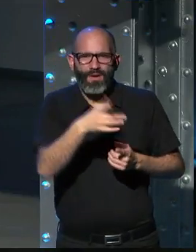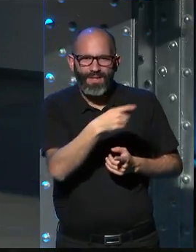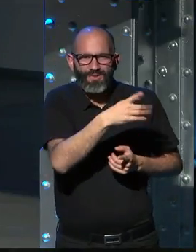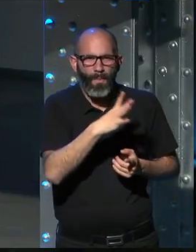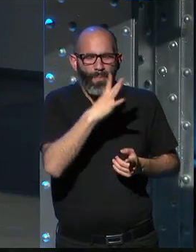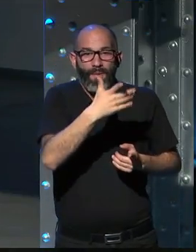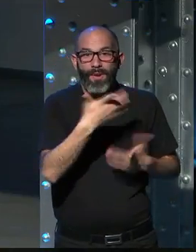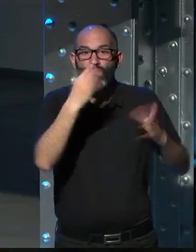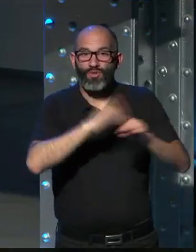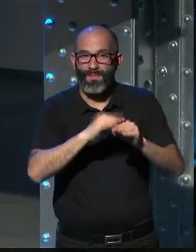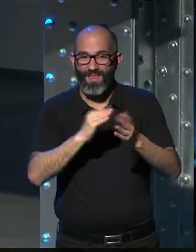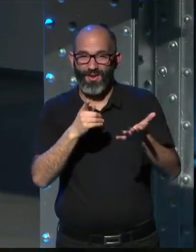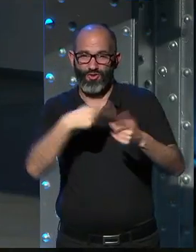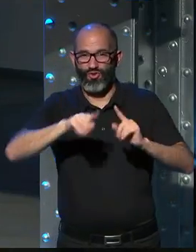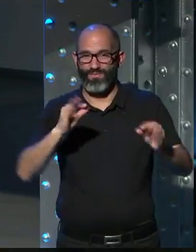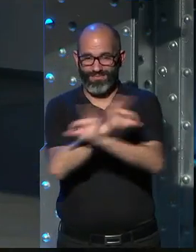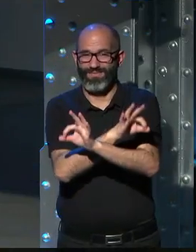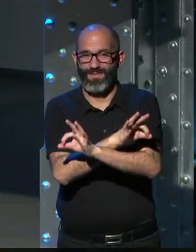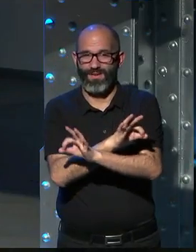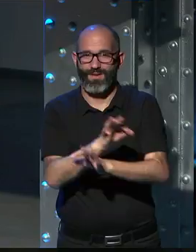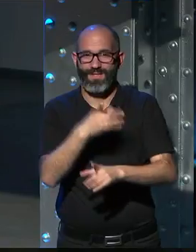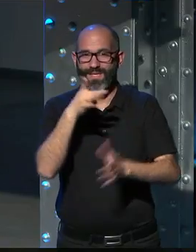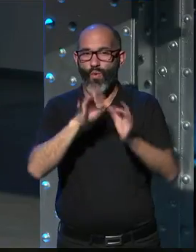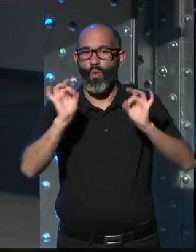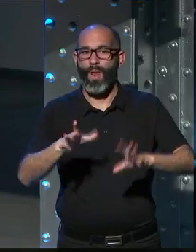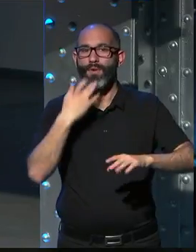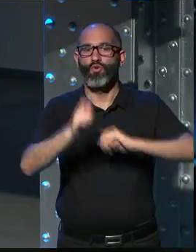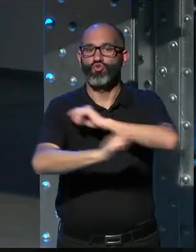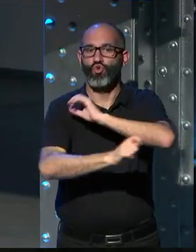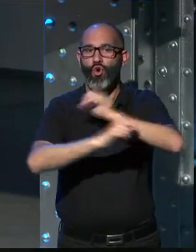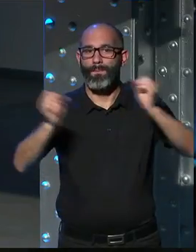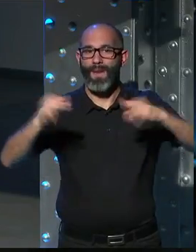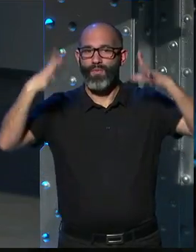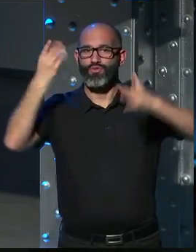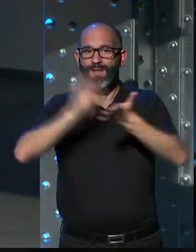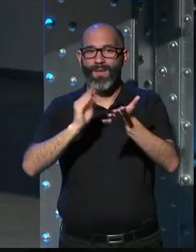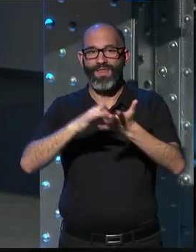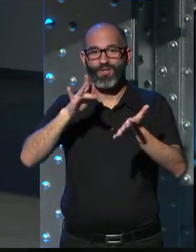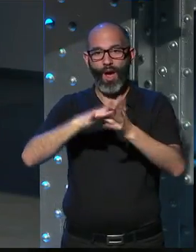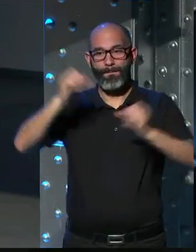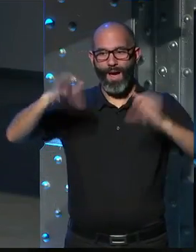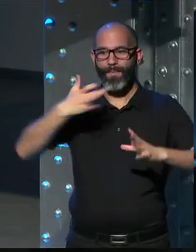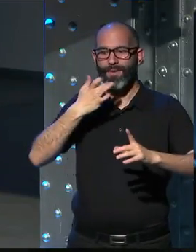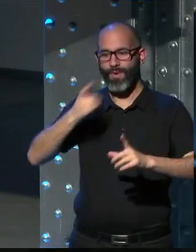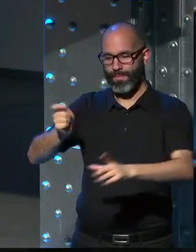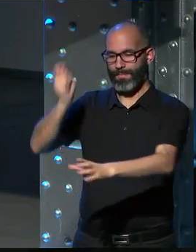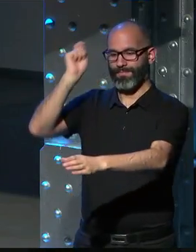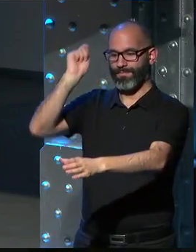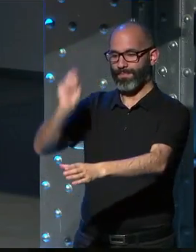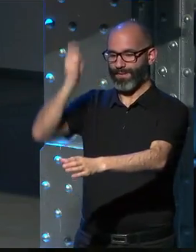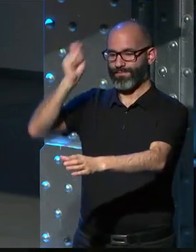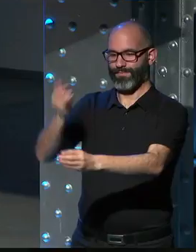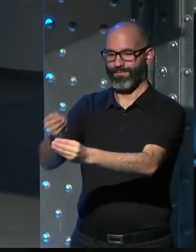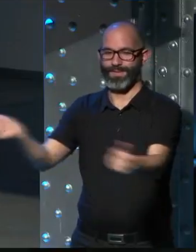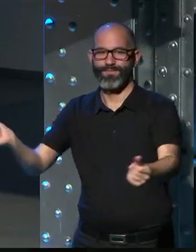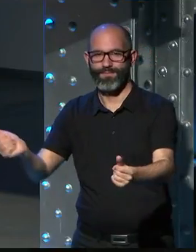manera incorrecta. Esto ocurre muchas veces en los trucos de magia. Vemos que el mago toca con la varita y hace desaparecer un objeto. Nos parece que ha